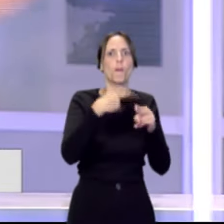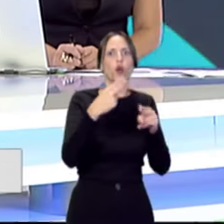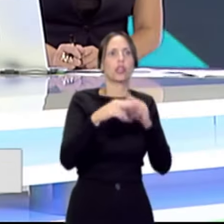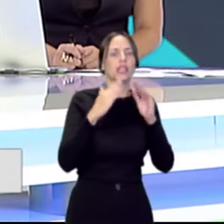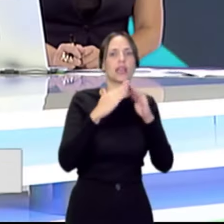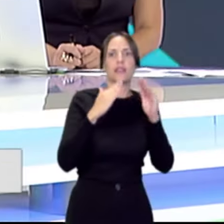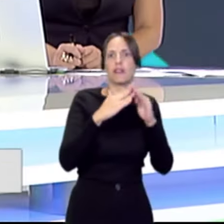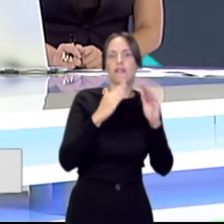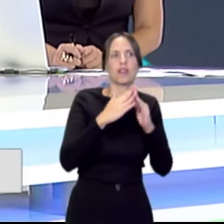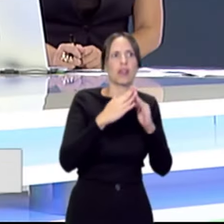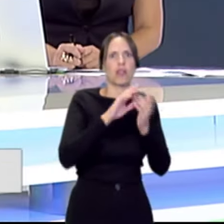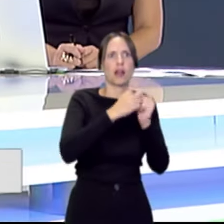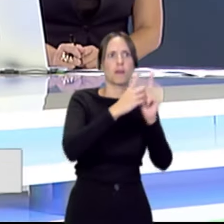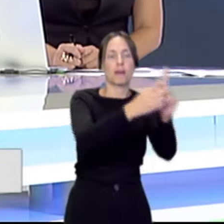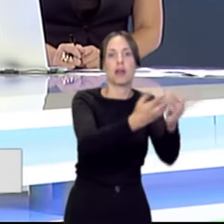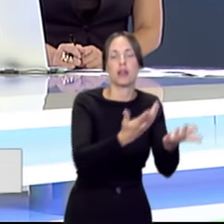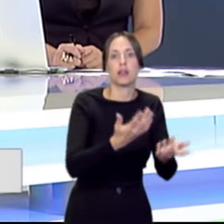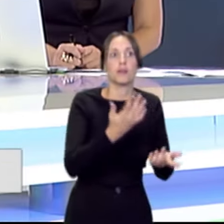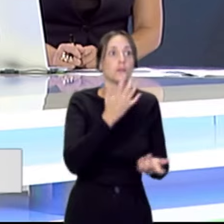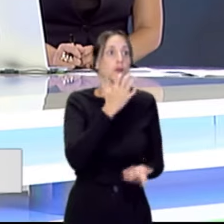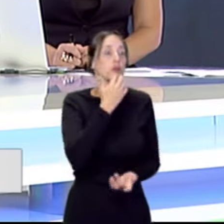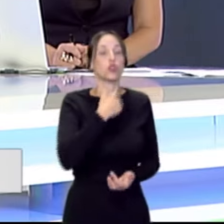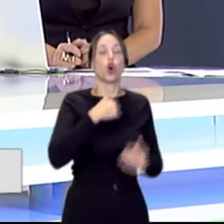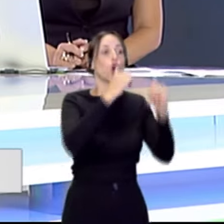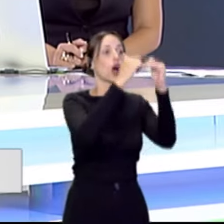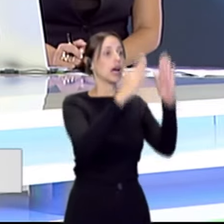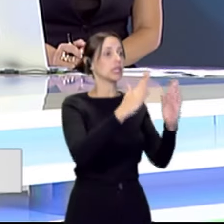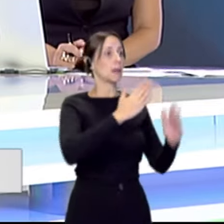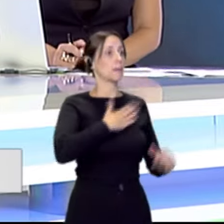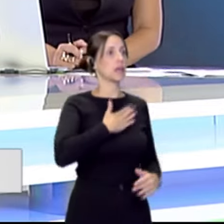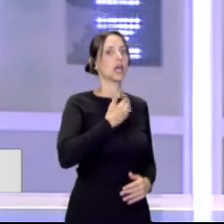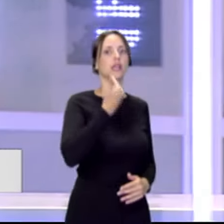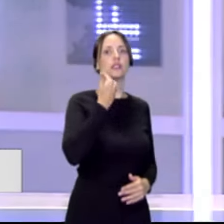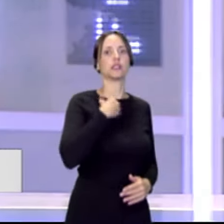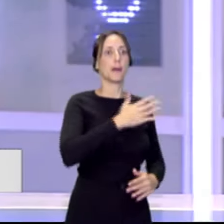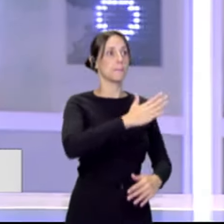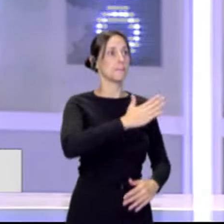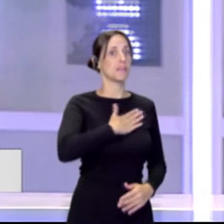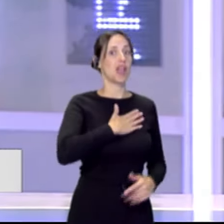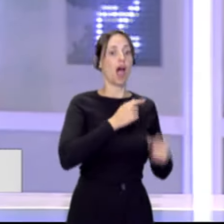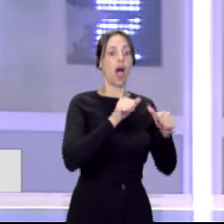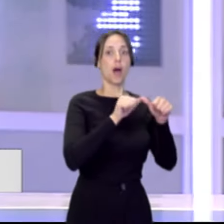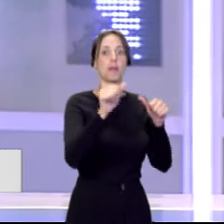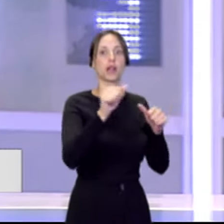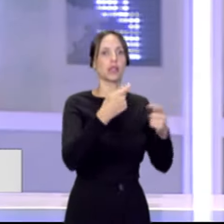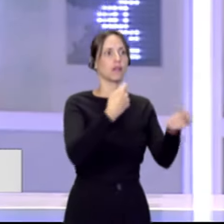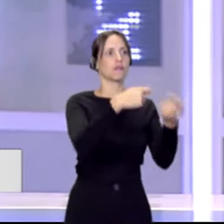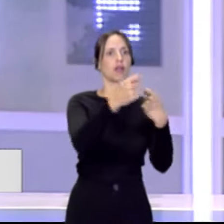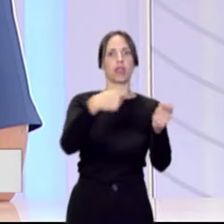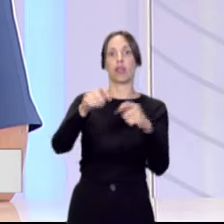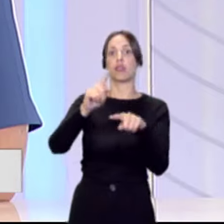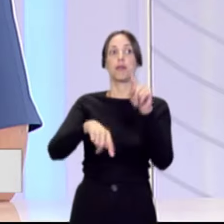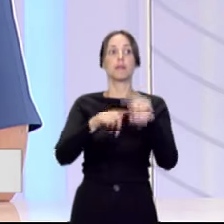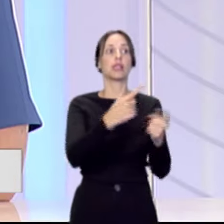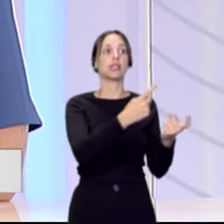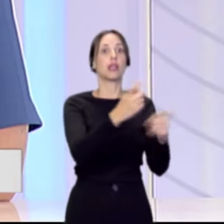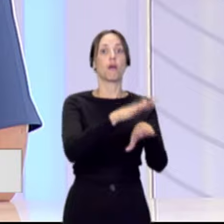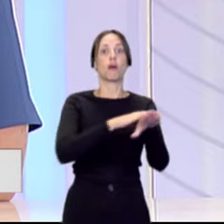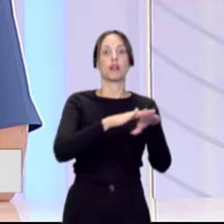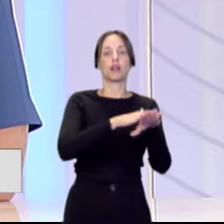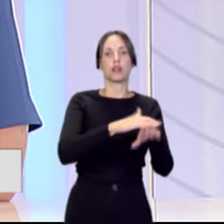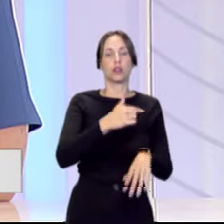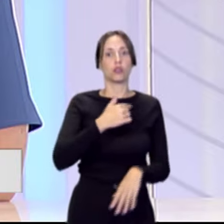casa, ya la tienes. La puedes seguir moviendo en el mercado para atender necesidades básicas. Nosotros no podemos estar en 3 meses haciendo la política